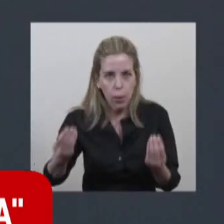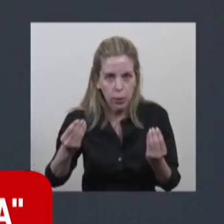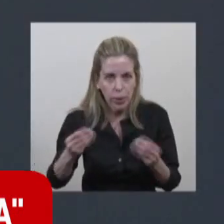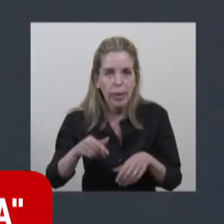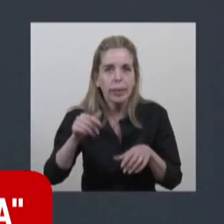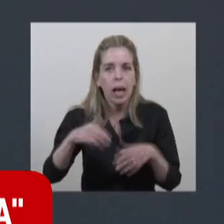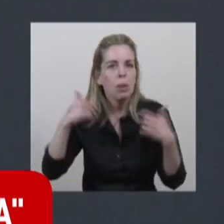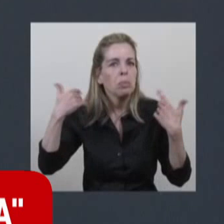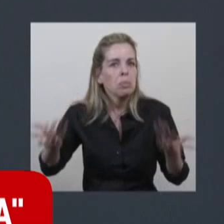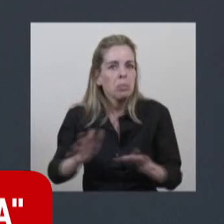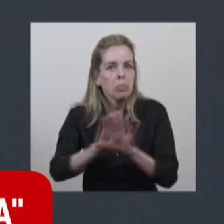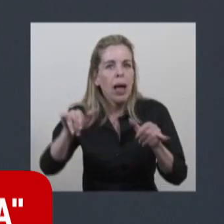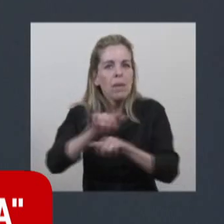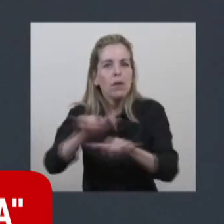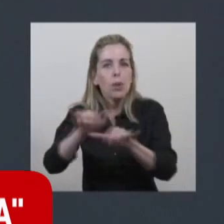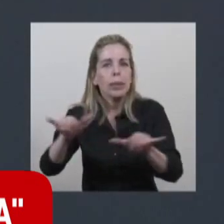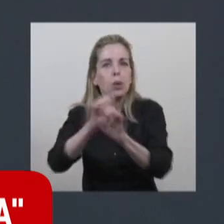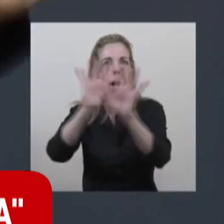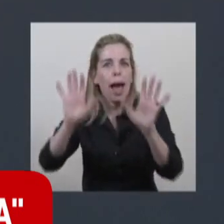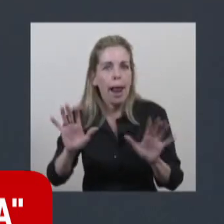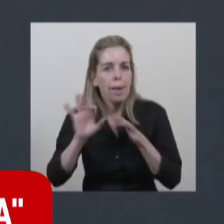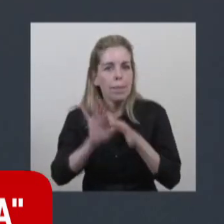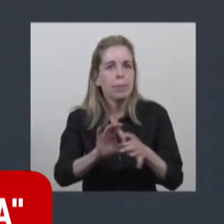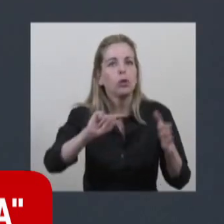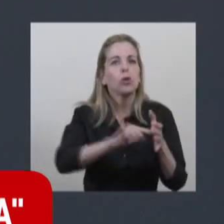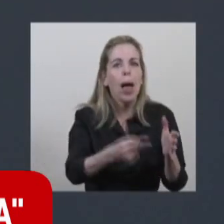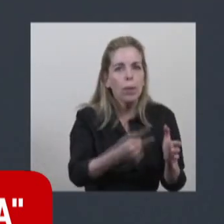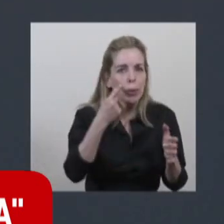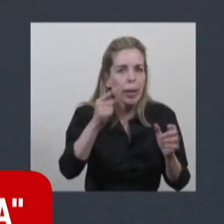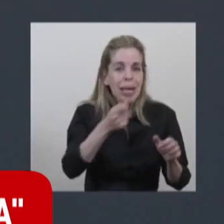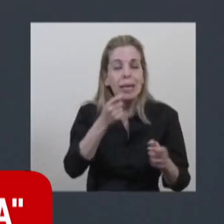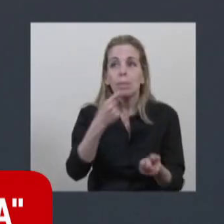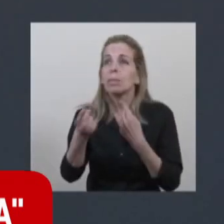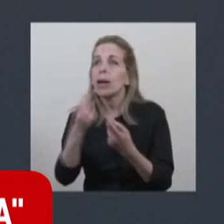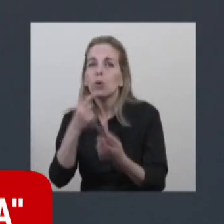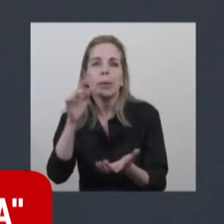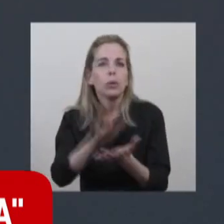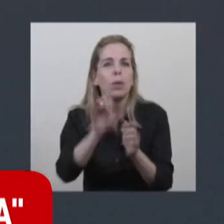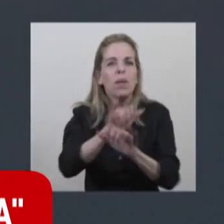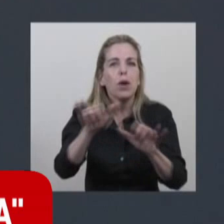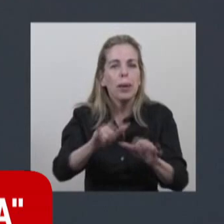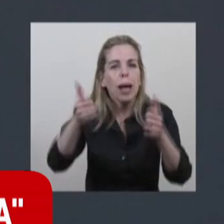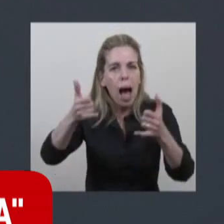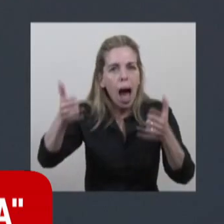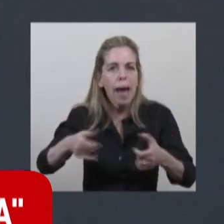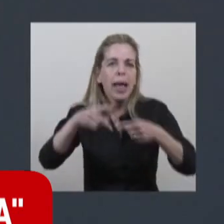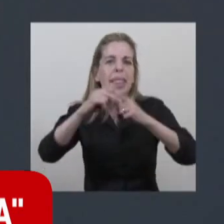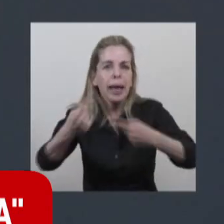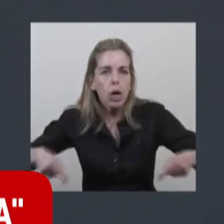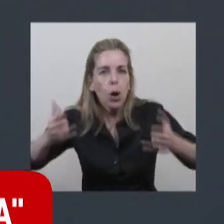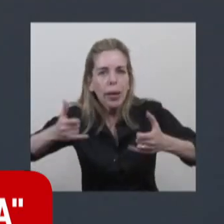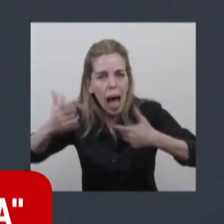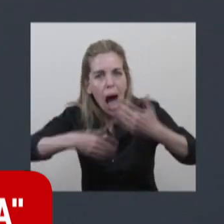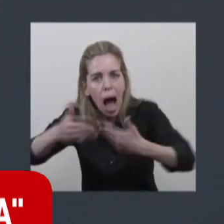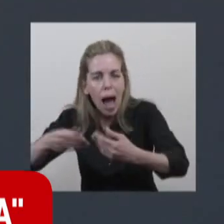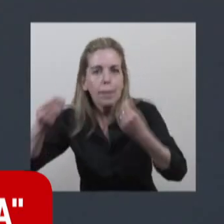marco de una pandemia, son también los que durante su jornada laboral después tienen que integrar esos datos en el sistema. Eso ha generado, obviamente porque el